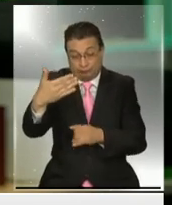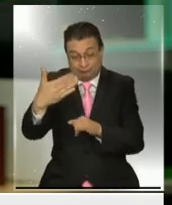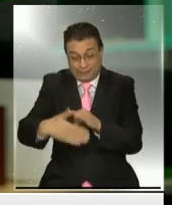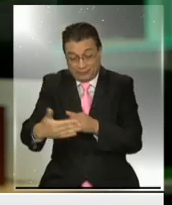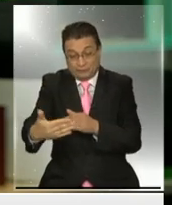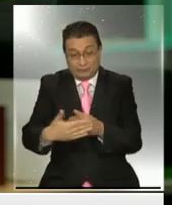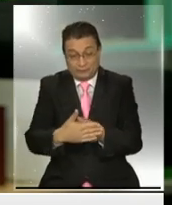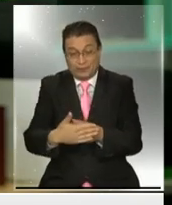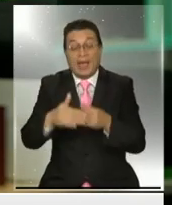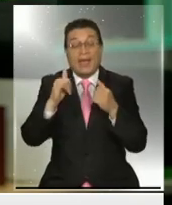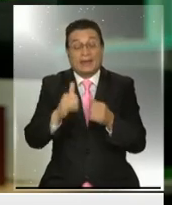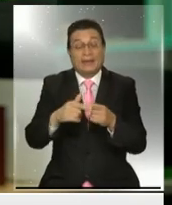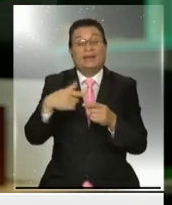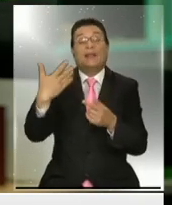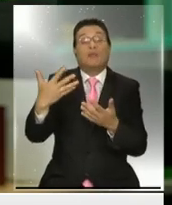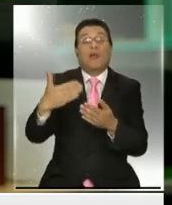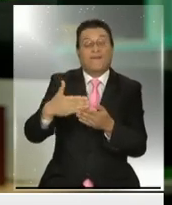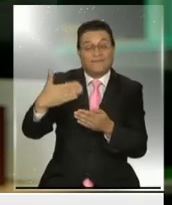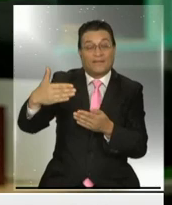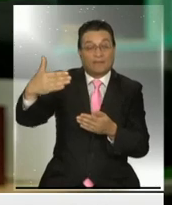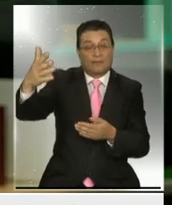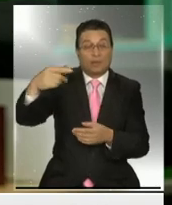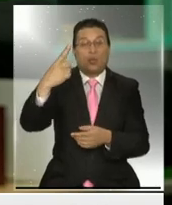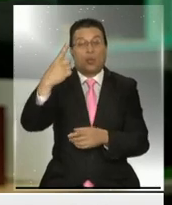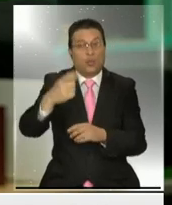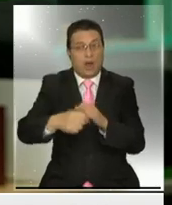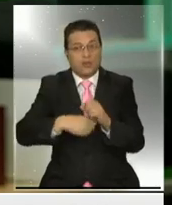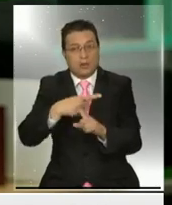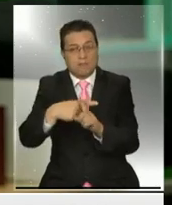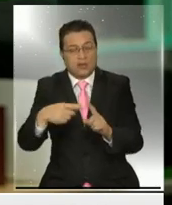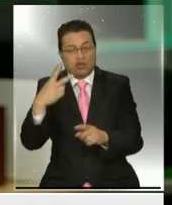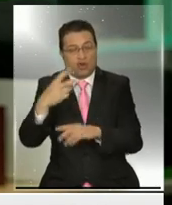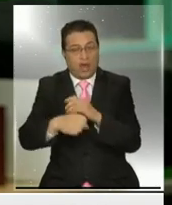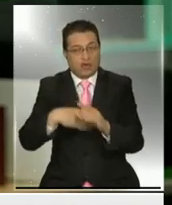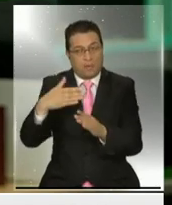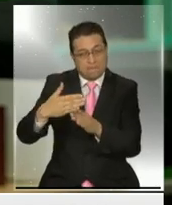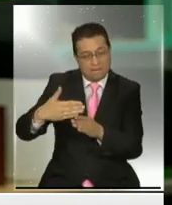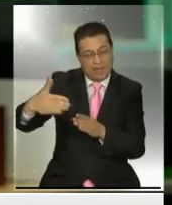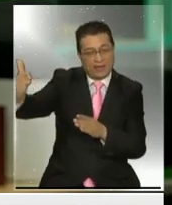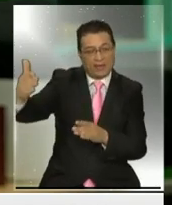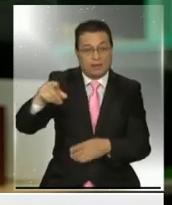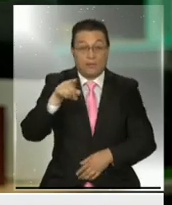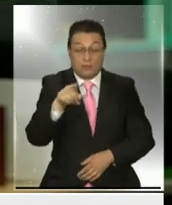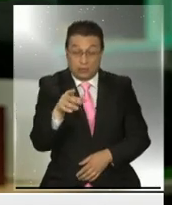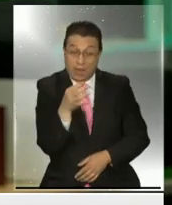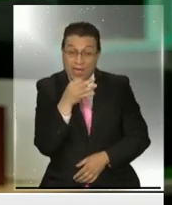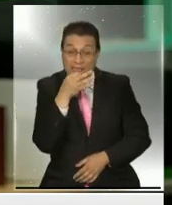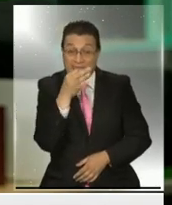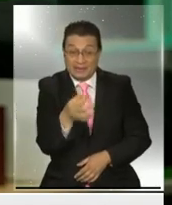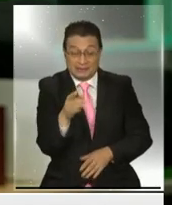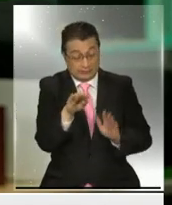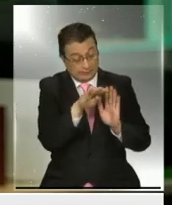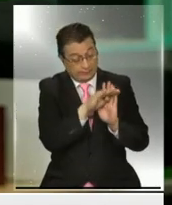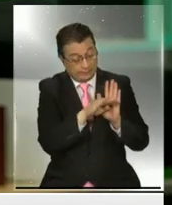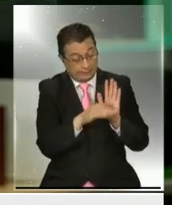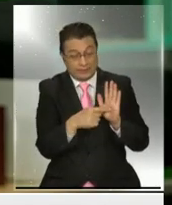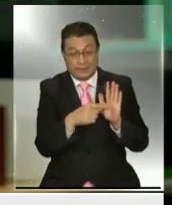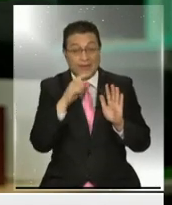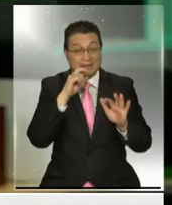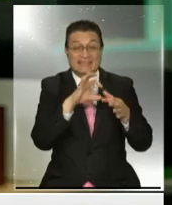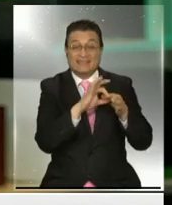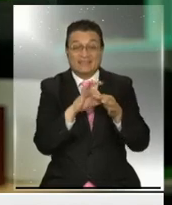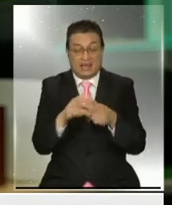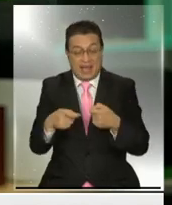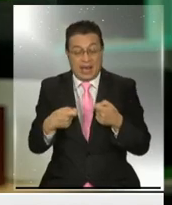agenda social y lo que viene digamos un año y medio dos años para adelante porque como usted bien dice esa agenda es una agenda que significa gasto